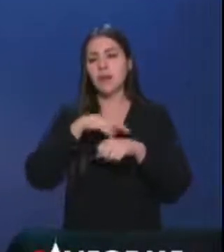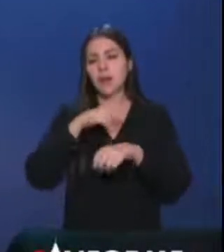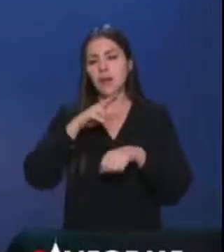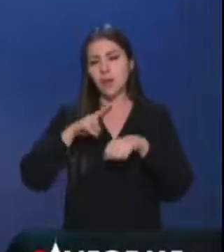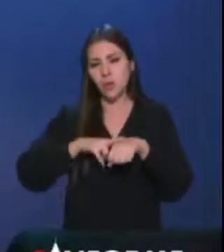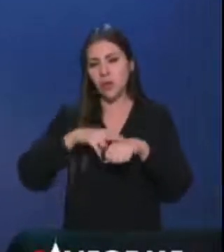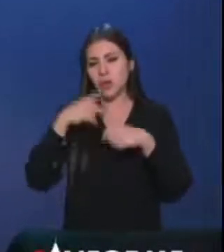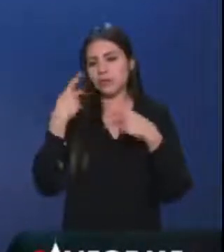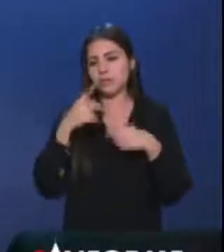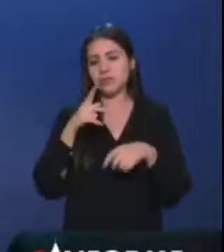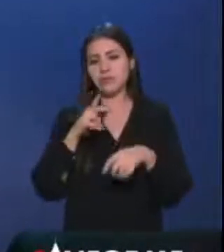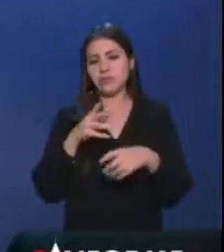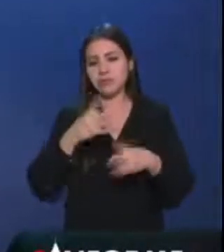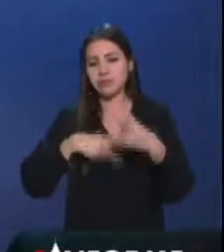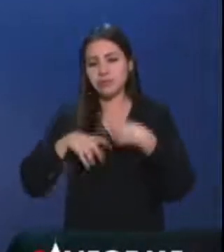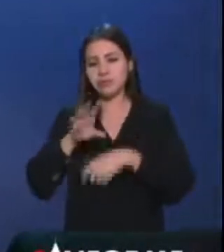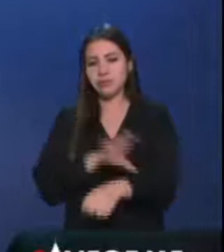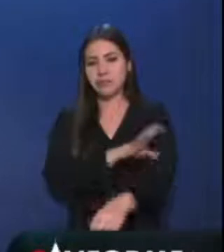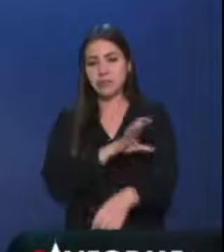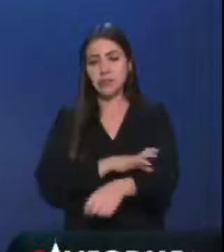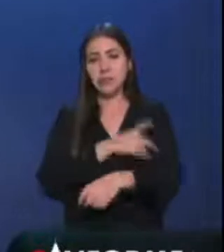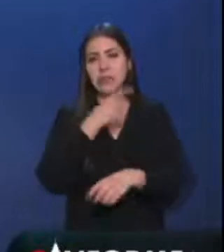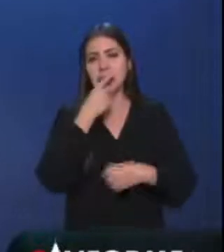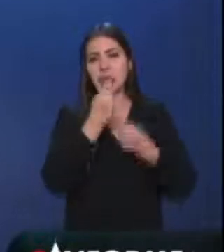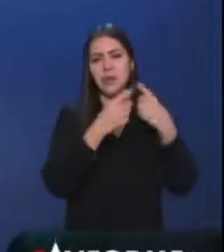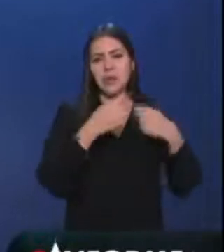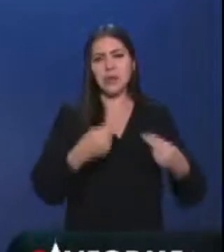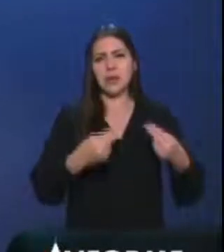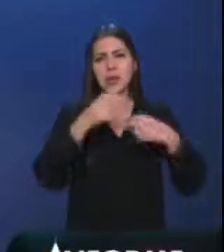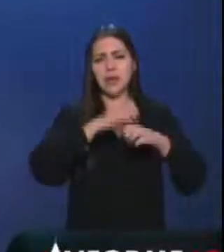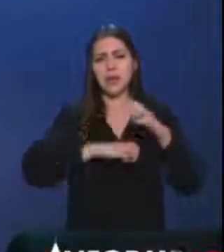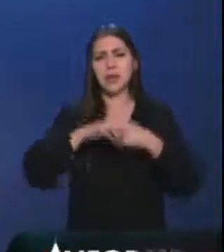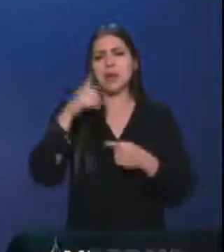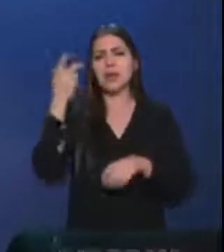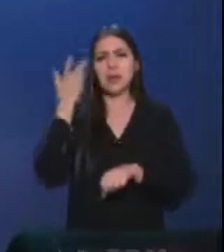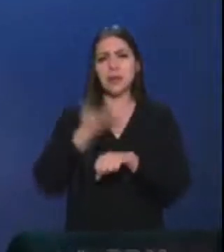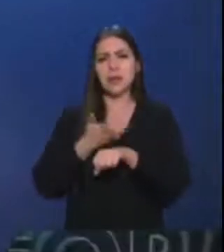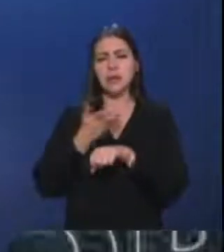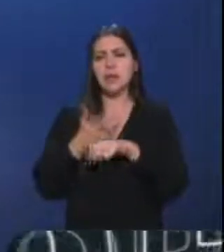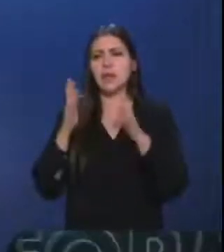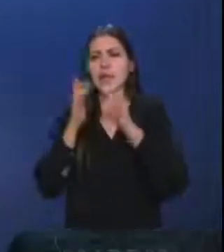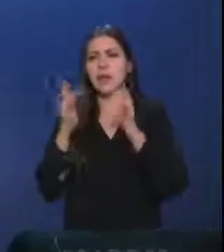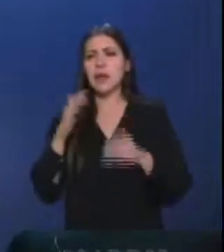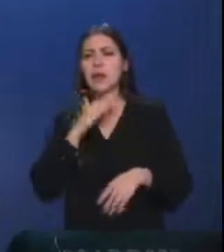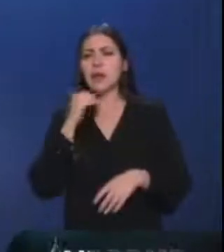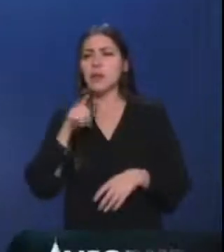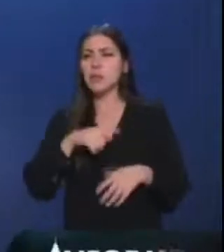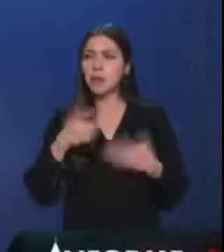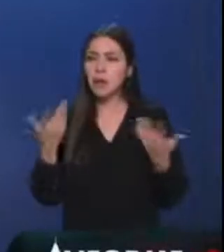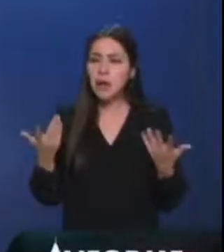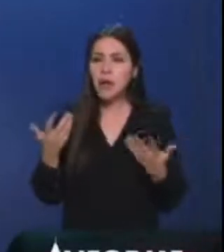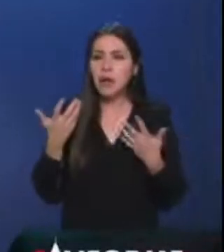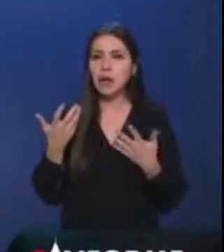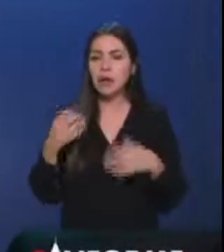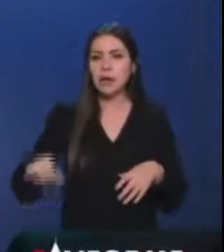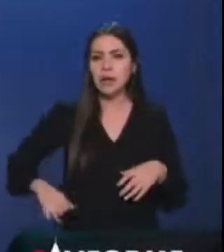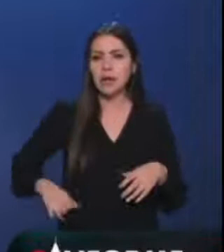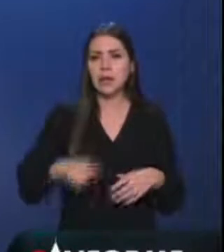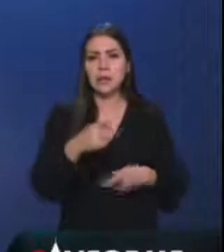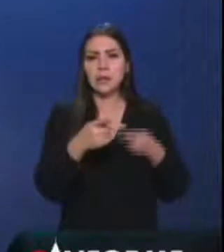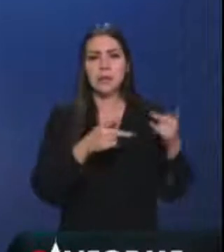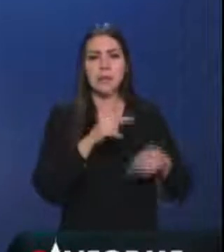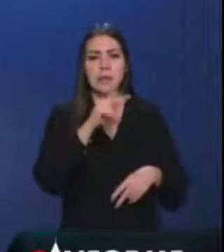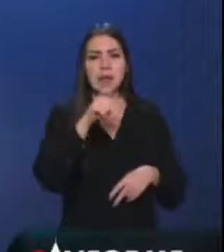empresas extranjeras de Estados Unidos, de Francia, Italia y Alemania han manifestado su interés en ser parte del plan que tiene la Comisión Federal de Electricidad